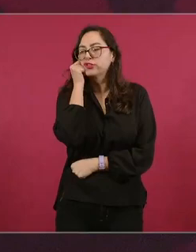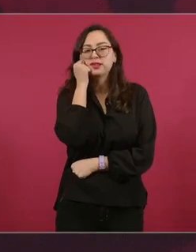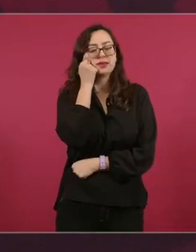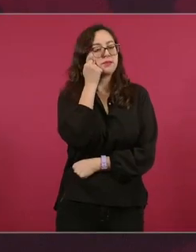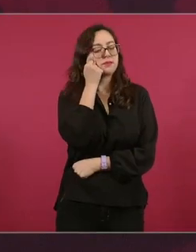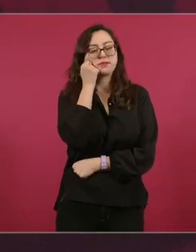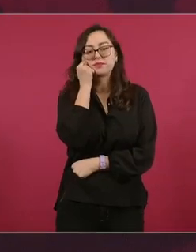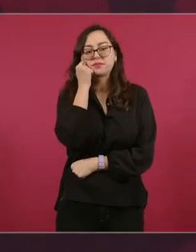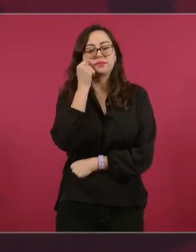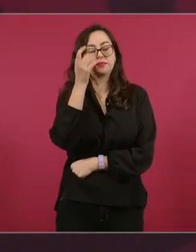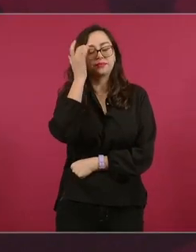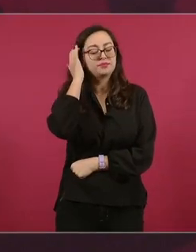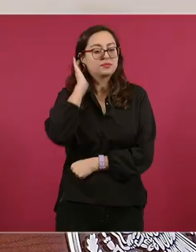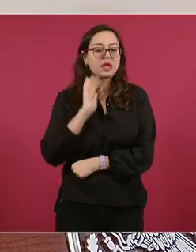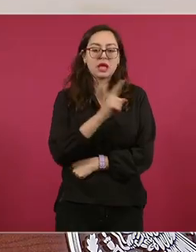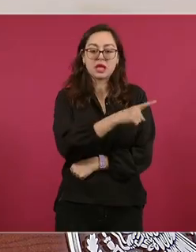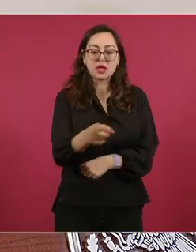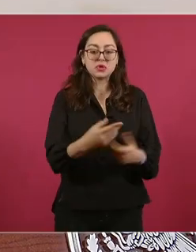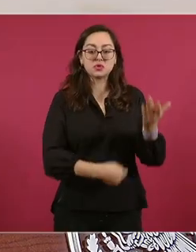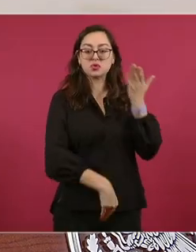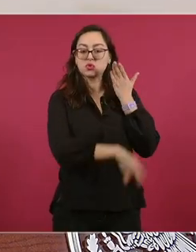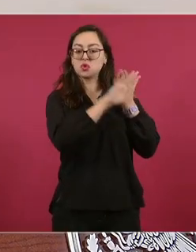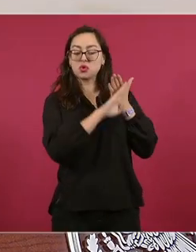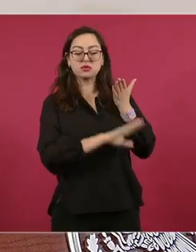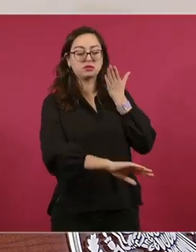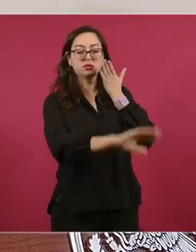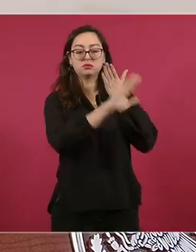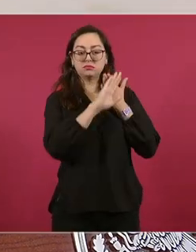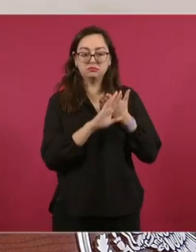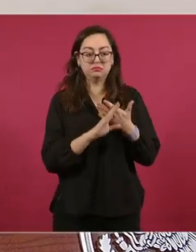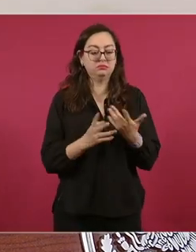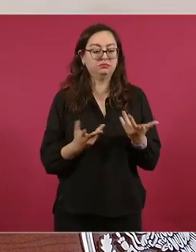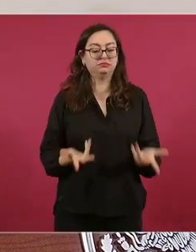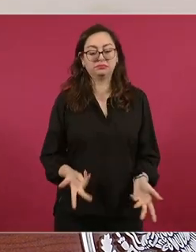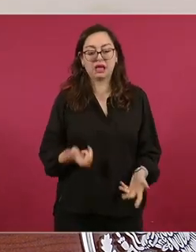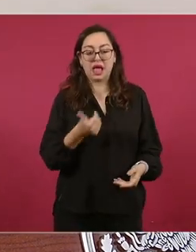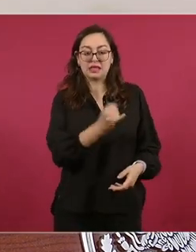los adversarios y a los derechosos.